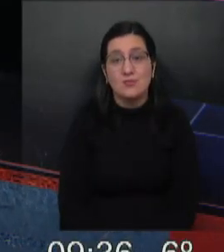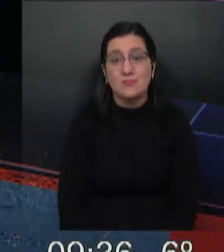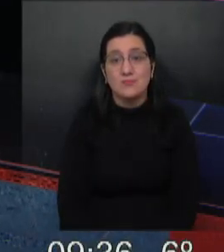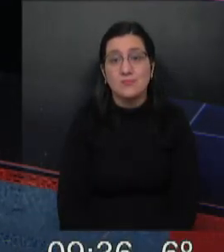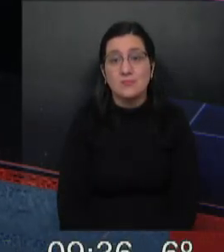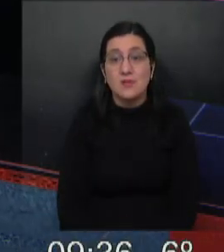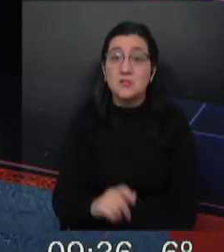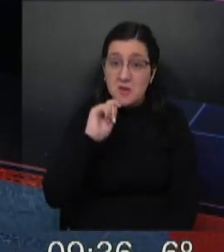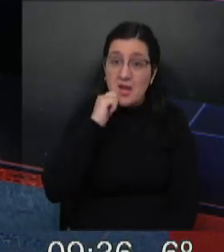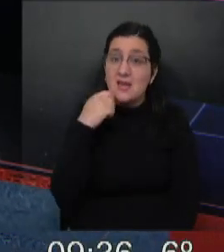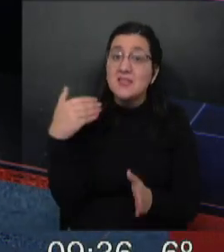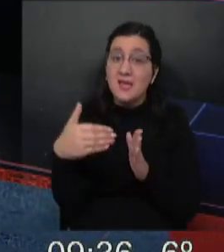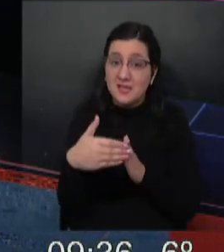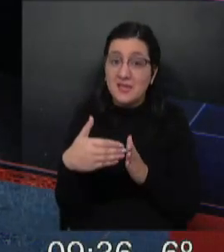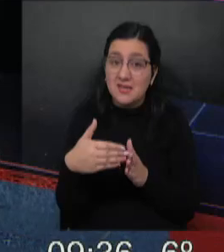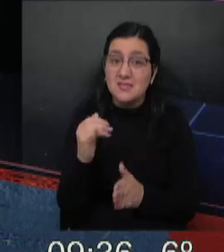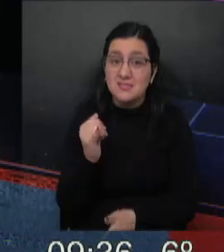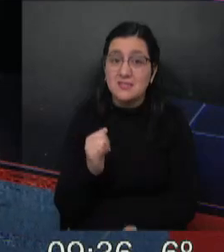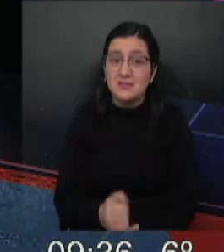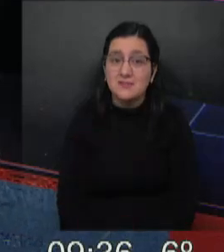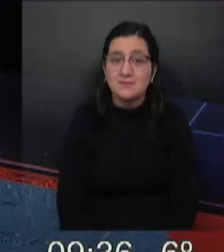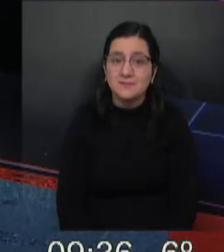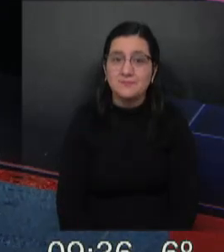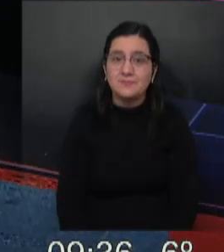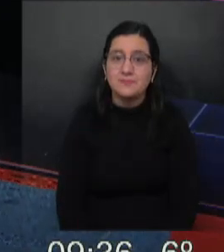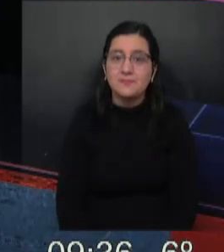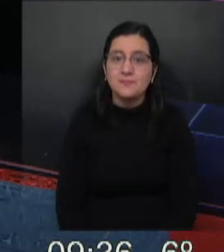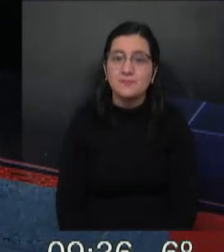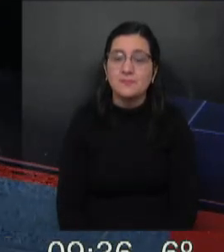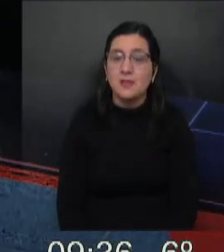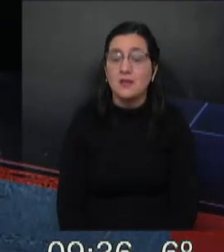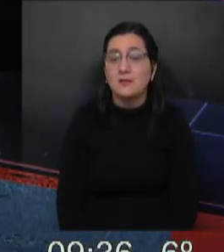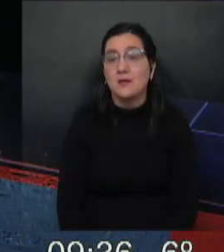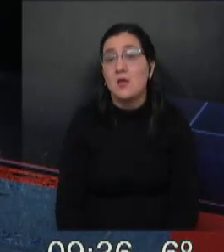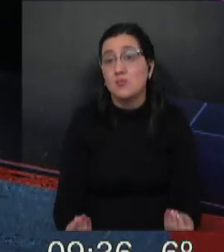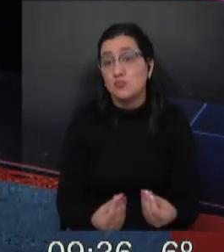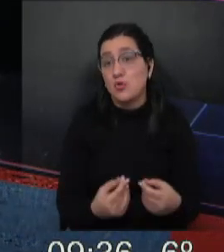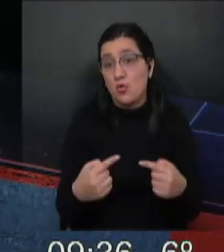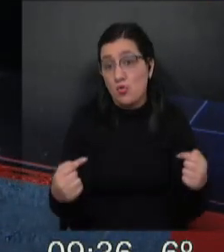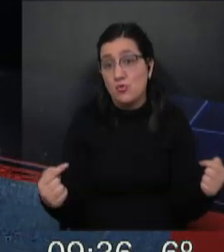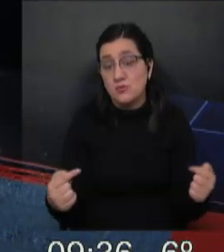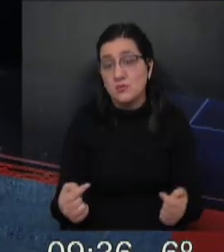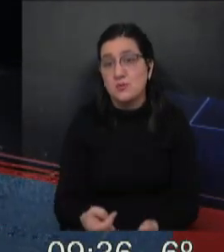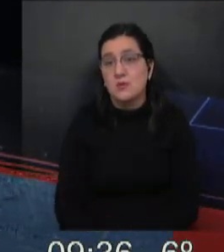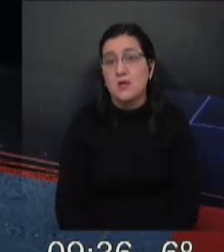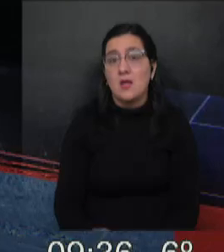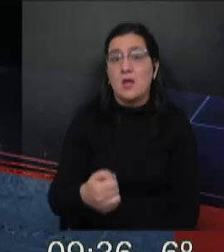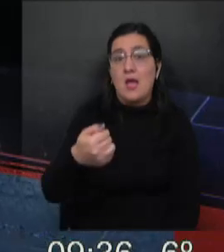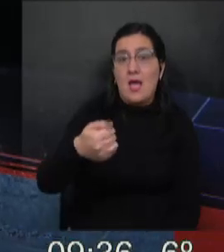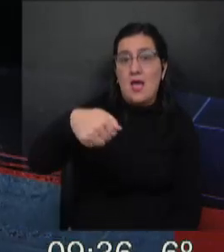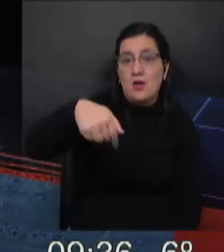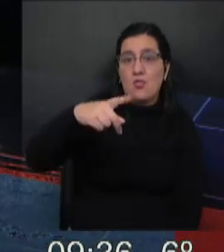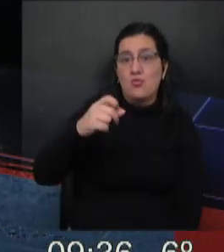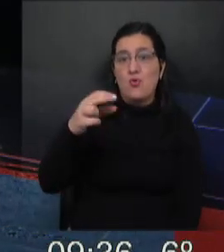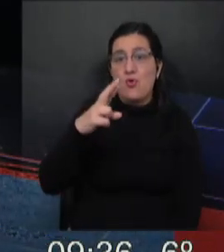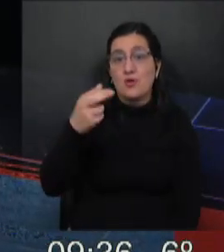Bueno, es una linda esquina esta, ¿no? Es una linda esquina donde han pasado cosas. De todo. Viste, el Andorra, lo tengo al Berecha acá atrás.